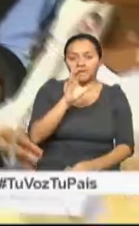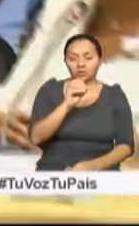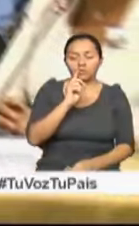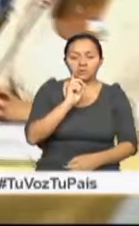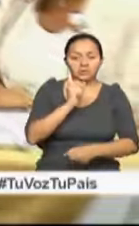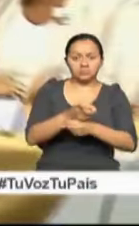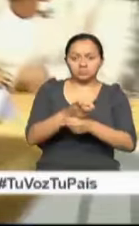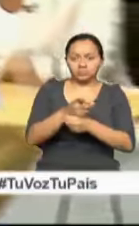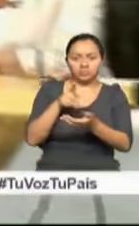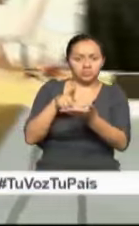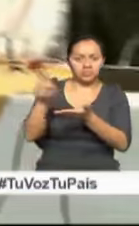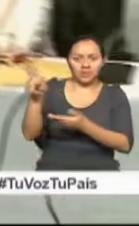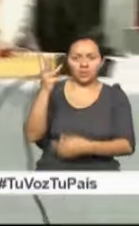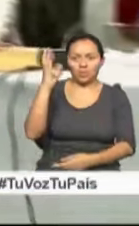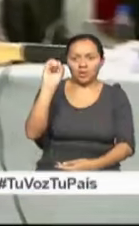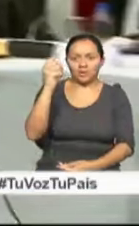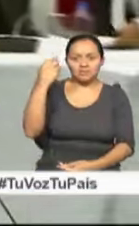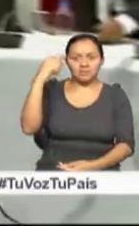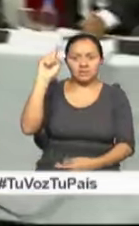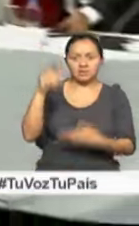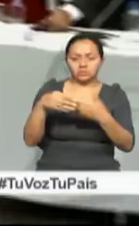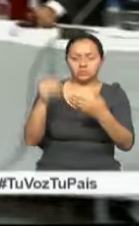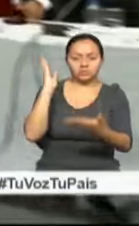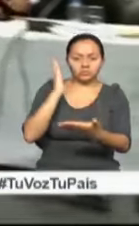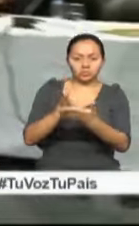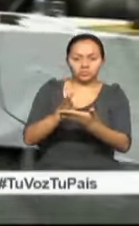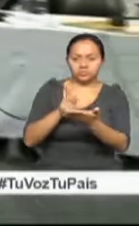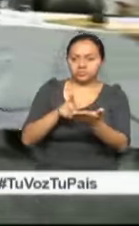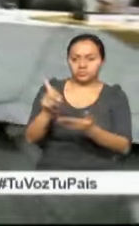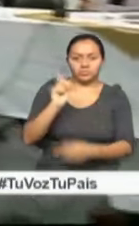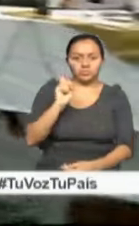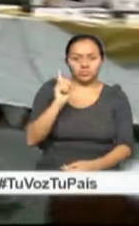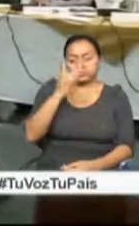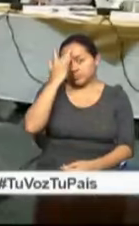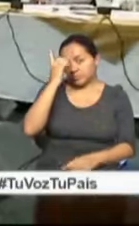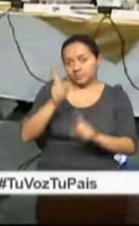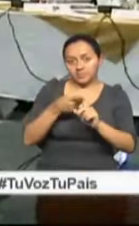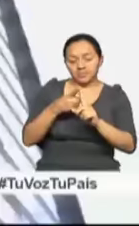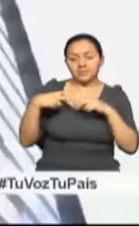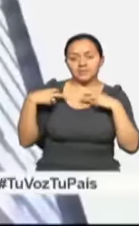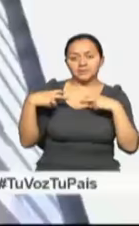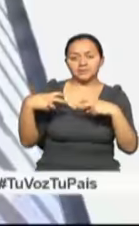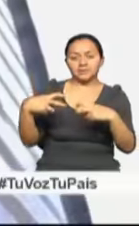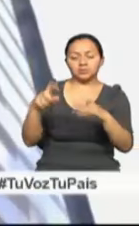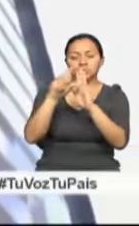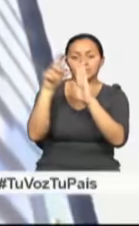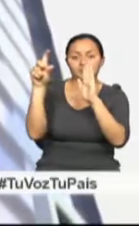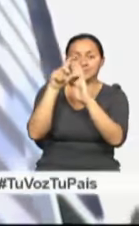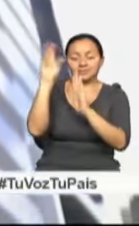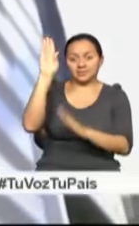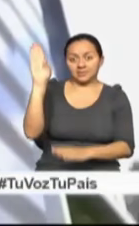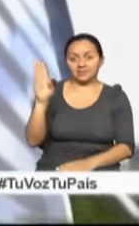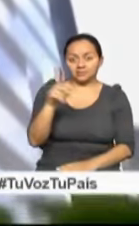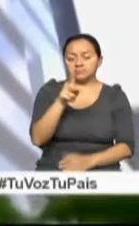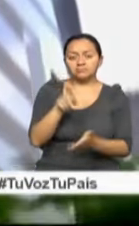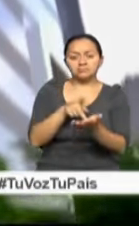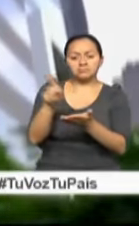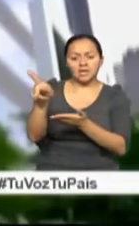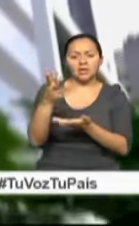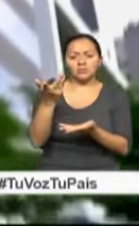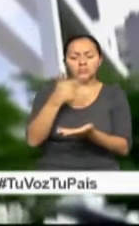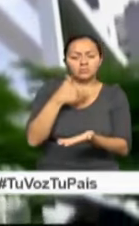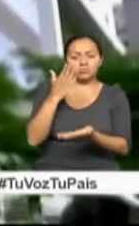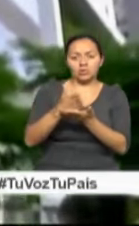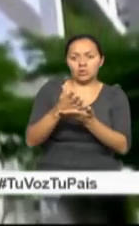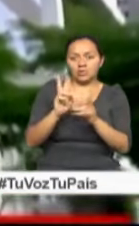urgente dentro de las investigaciones a la empresa de construcción. El pago de esos valores estará